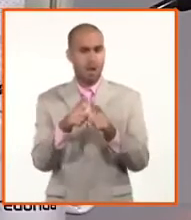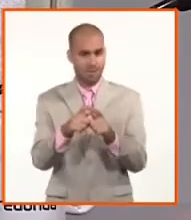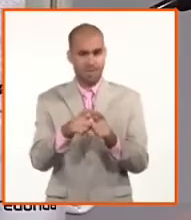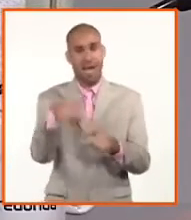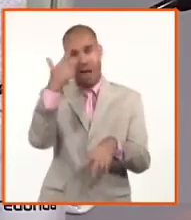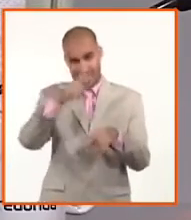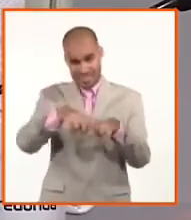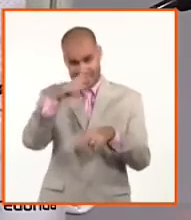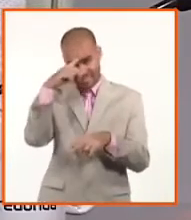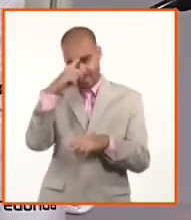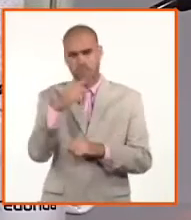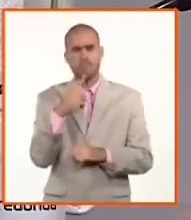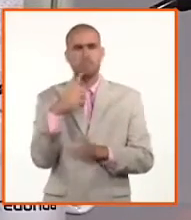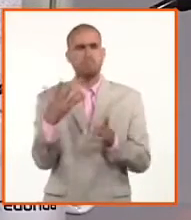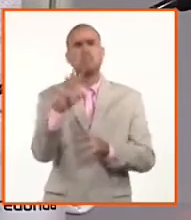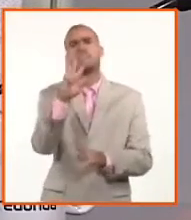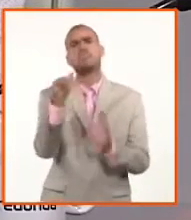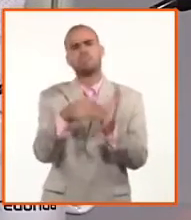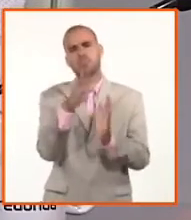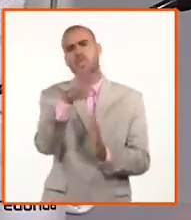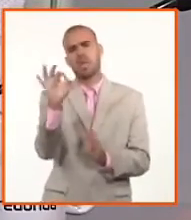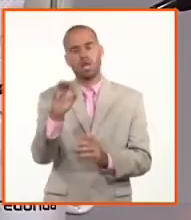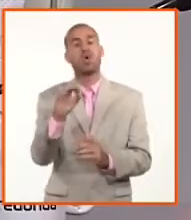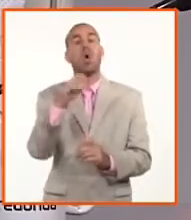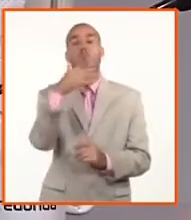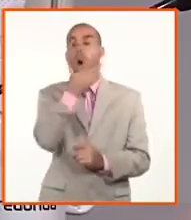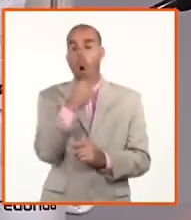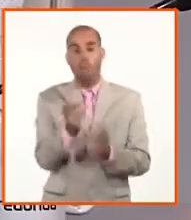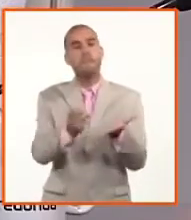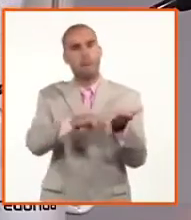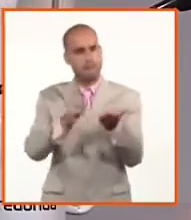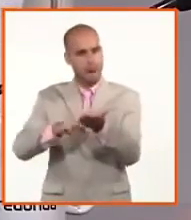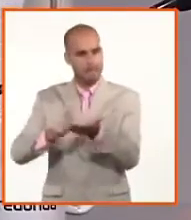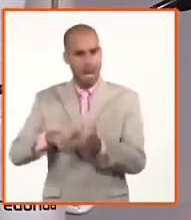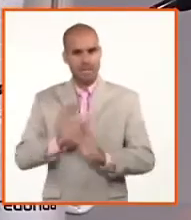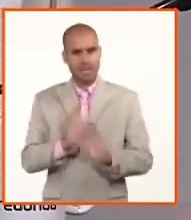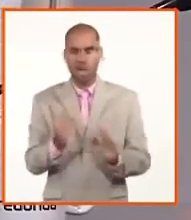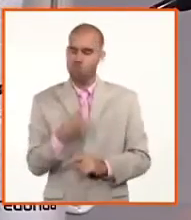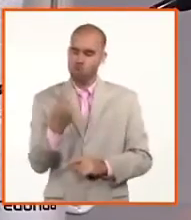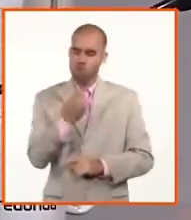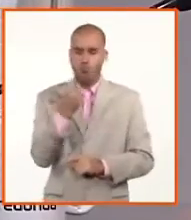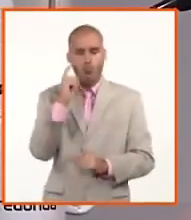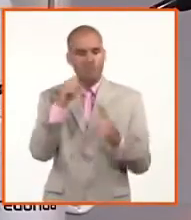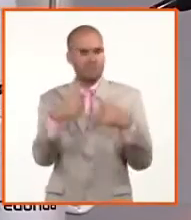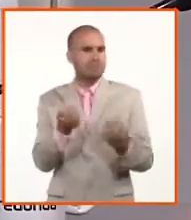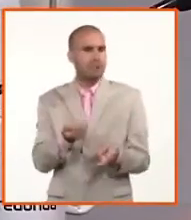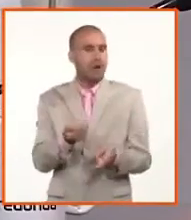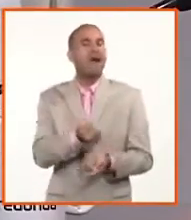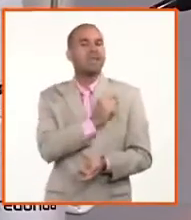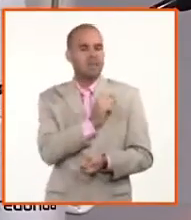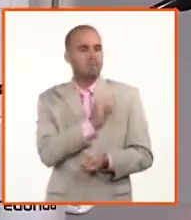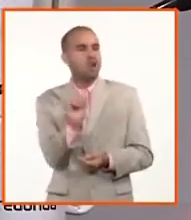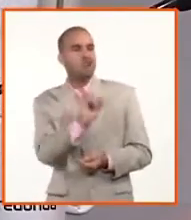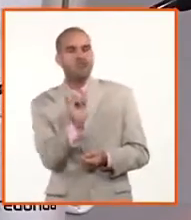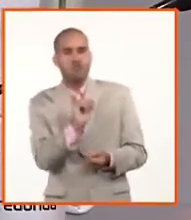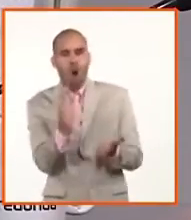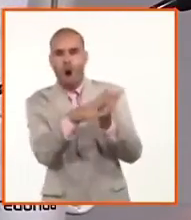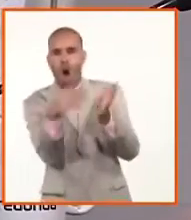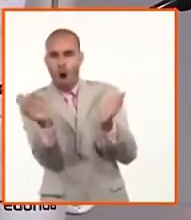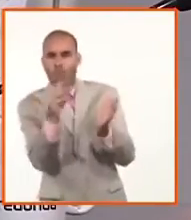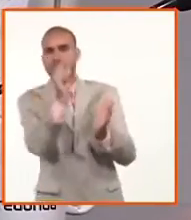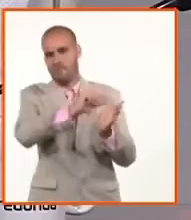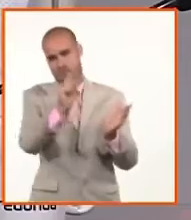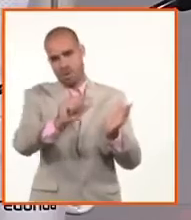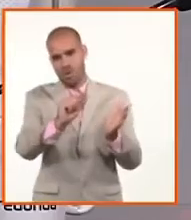de 3.500 jóvenes intelectuales y artistas, pretendemos ser como ellos, porque Esther nos decía que ellos hubiesen sido